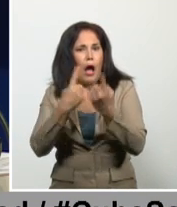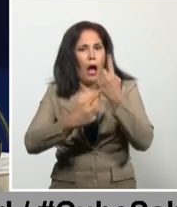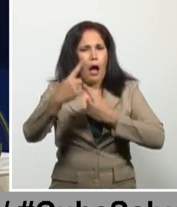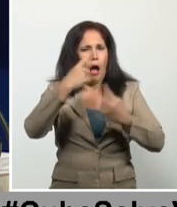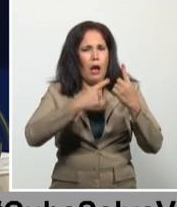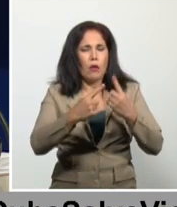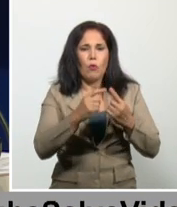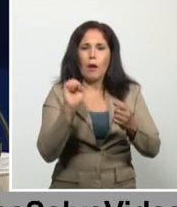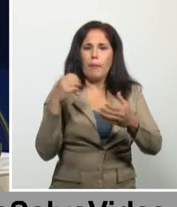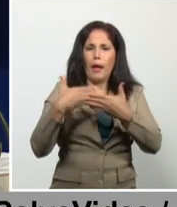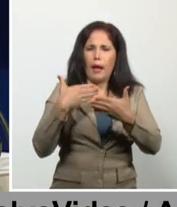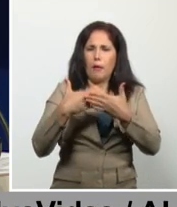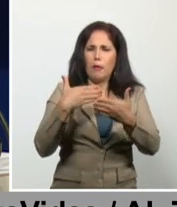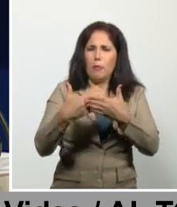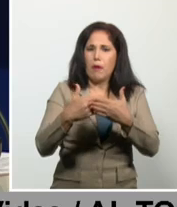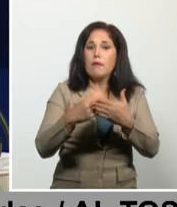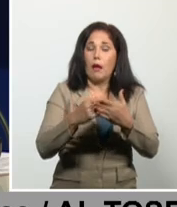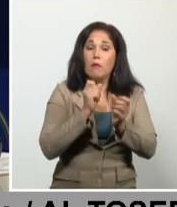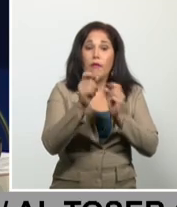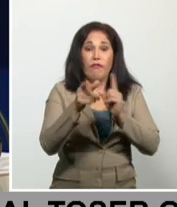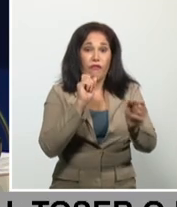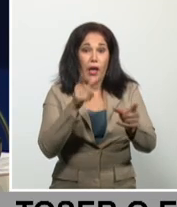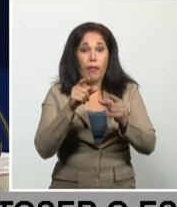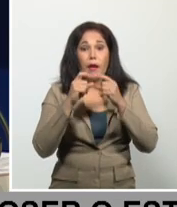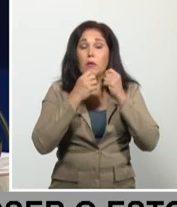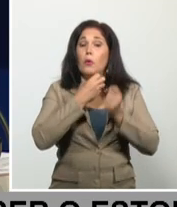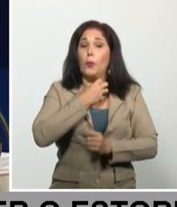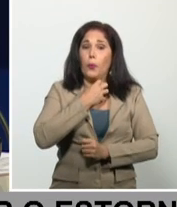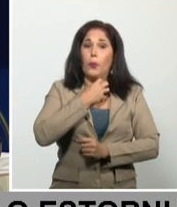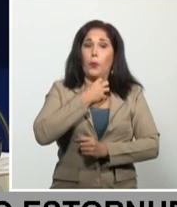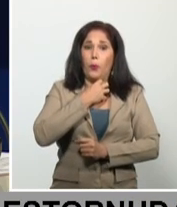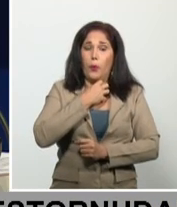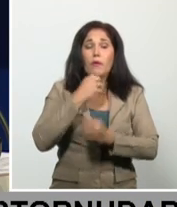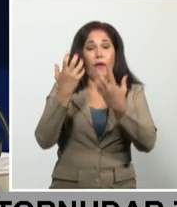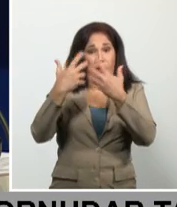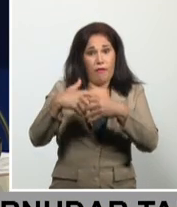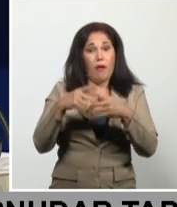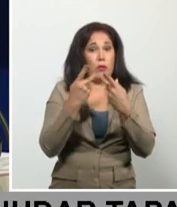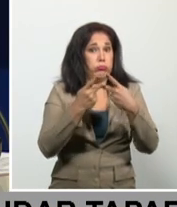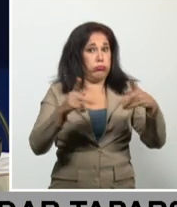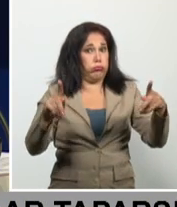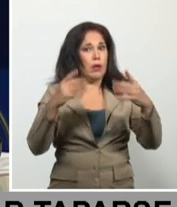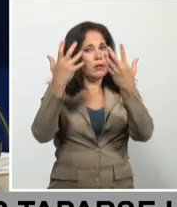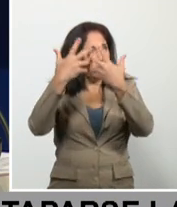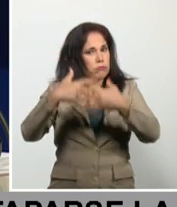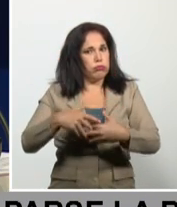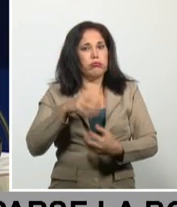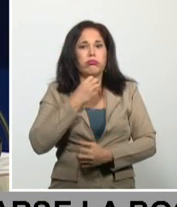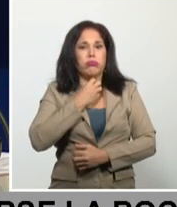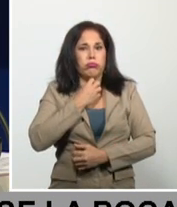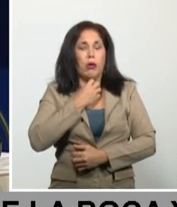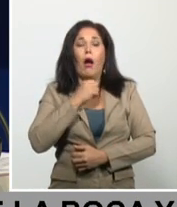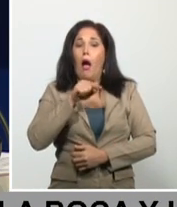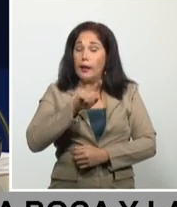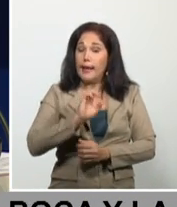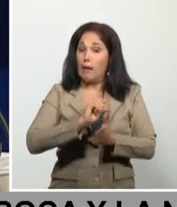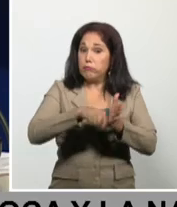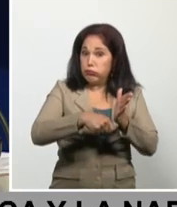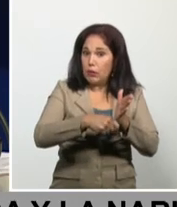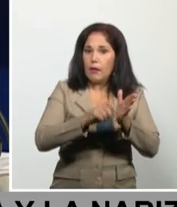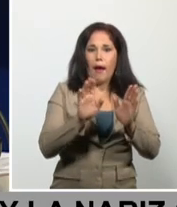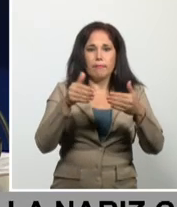unos abastecedores, con uno de las fábricas que producen, y después que los hemos hecho, ahí